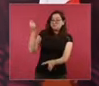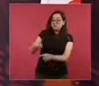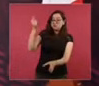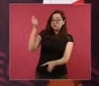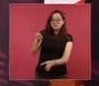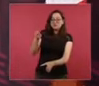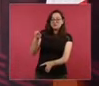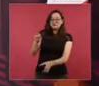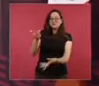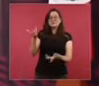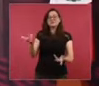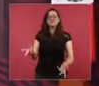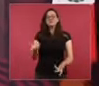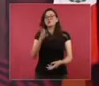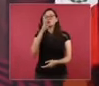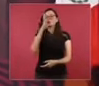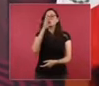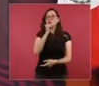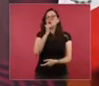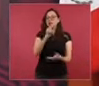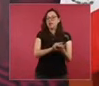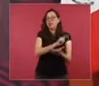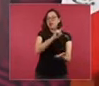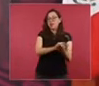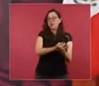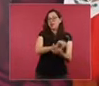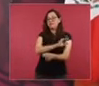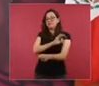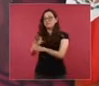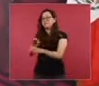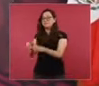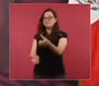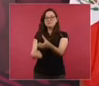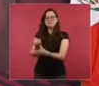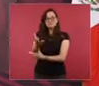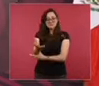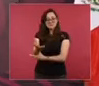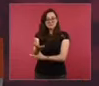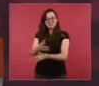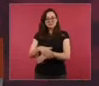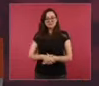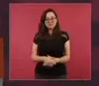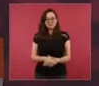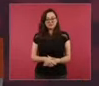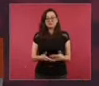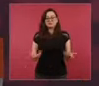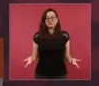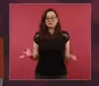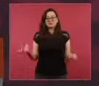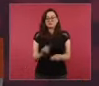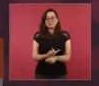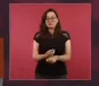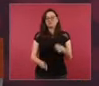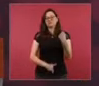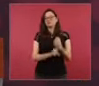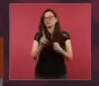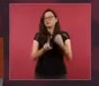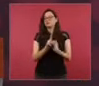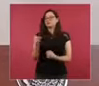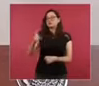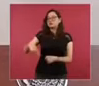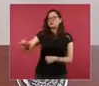en sentenciar a las personas. Hay quienes llevan 10, 15, 20 años sin